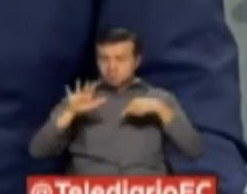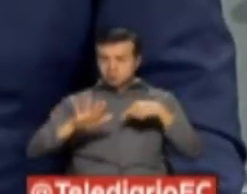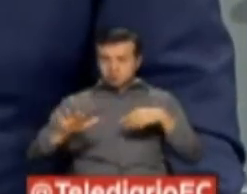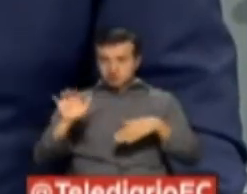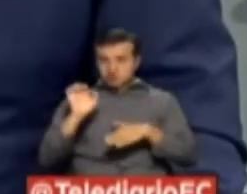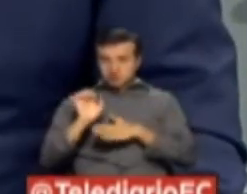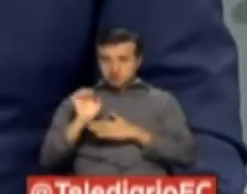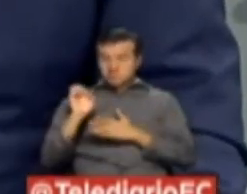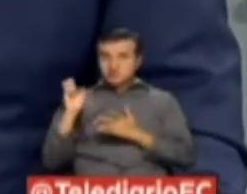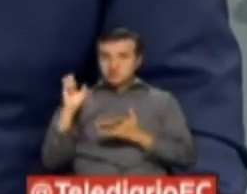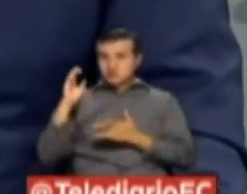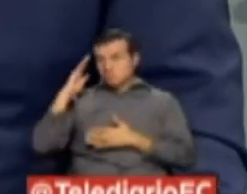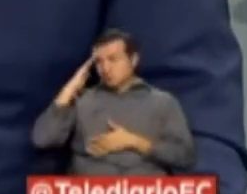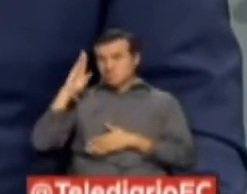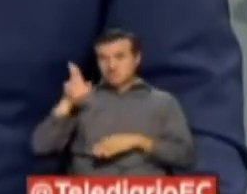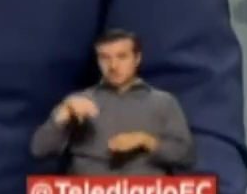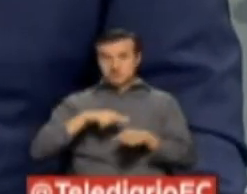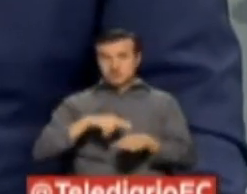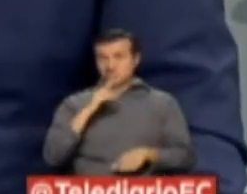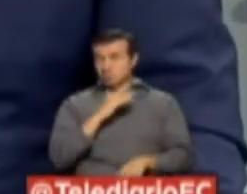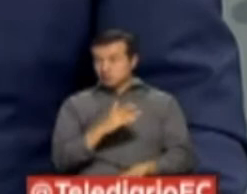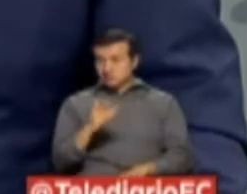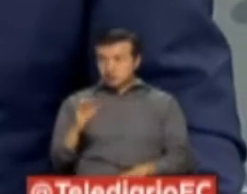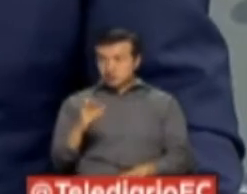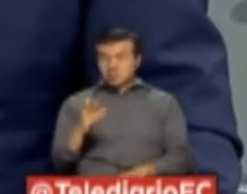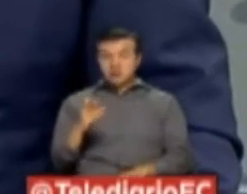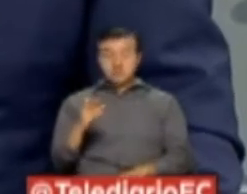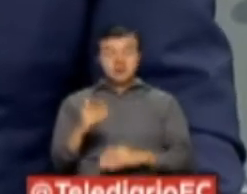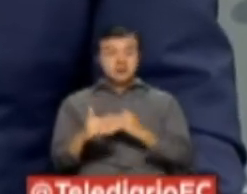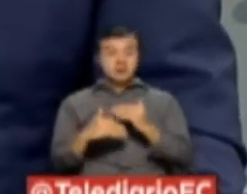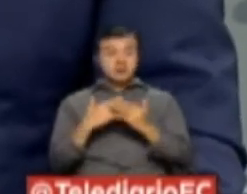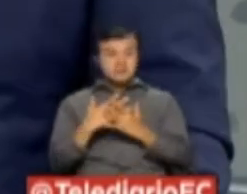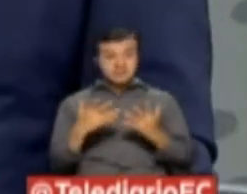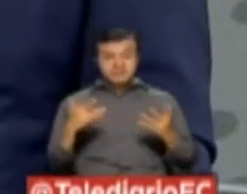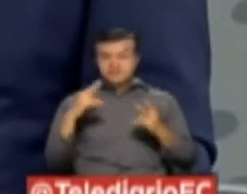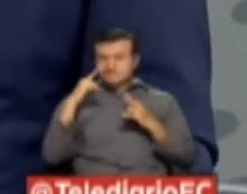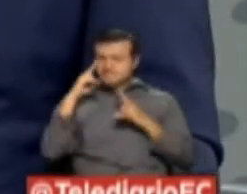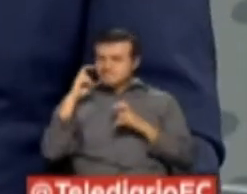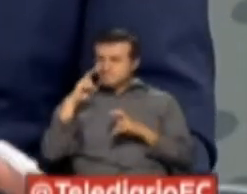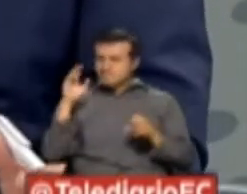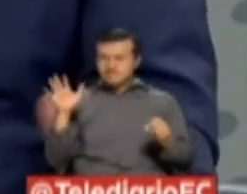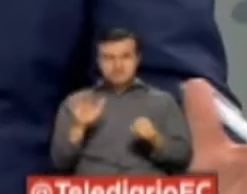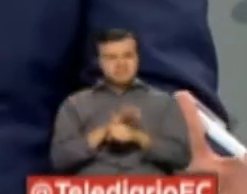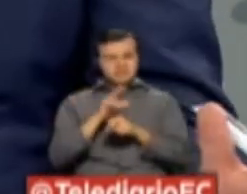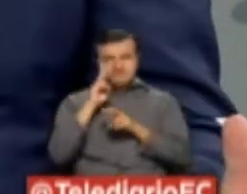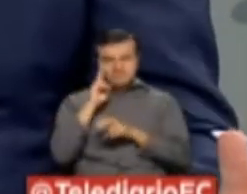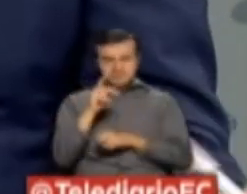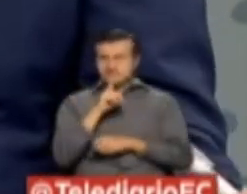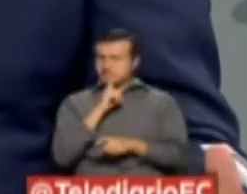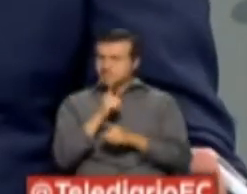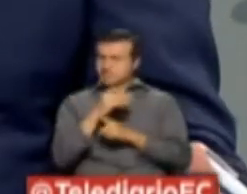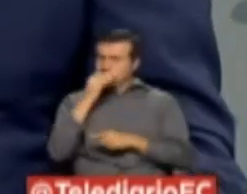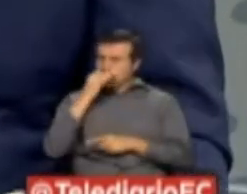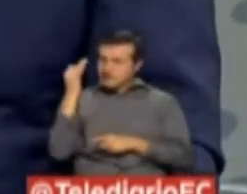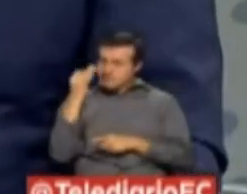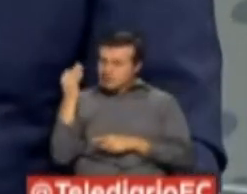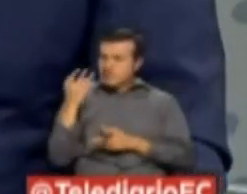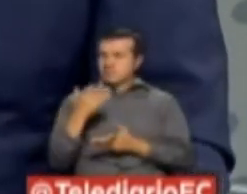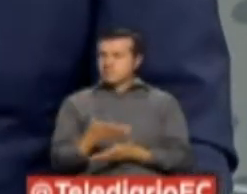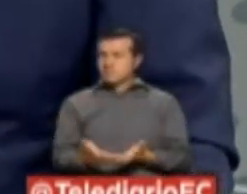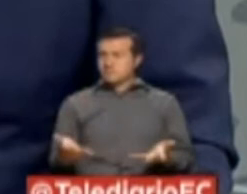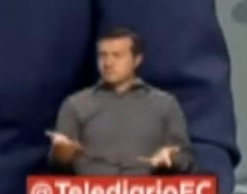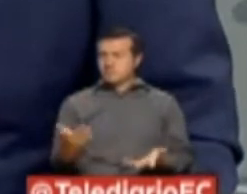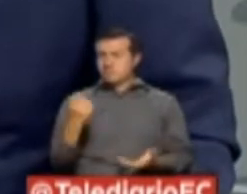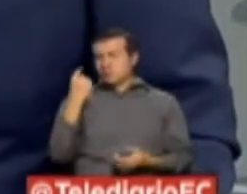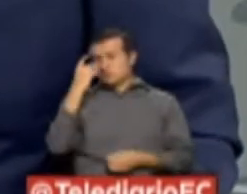país a nivel de la policía nacional traiga como consecuencia una investigación una investigación real cierta que nos